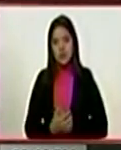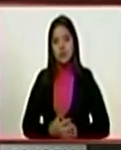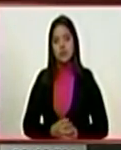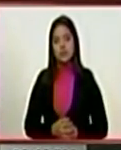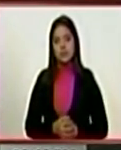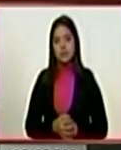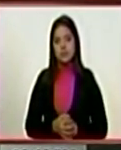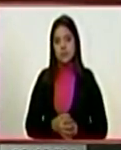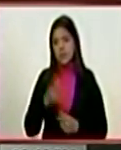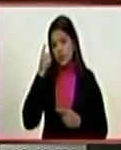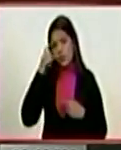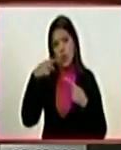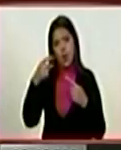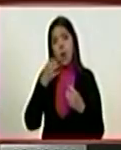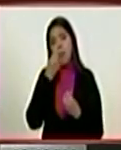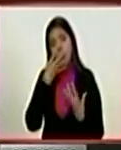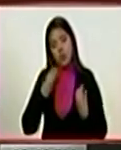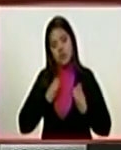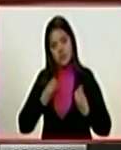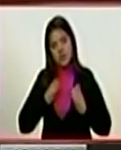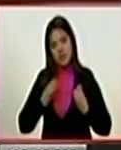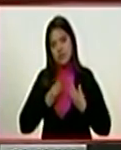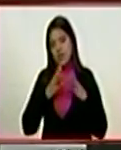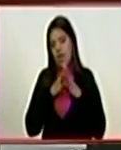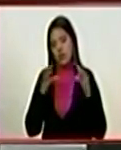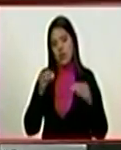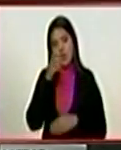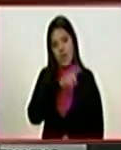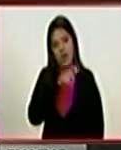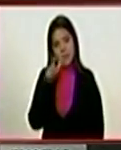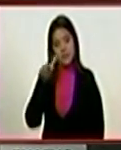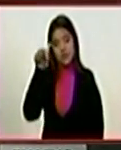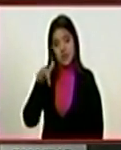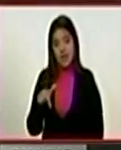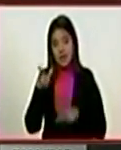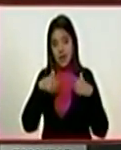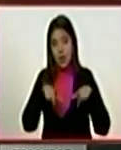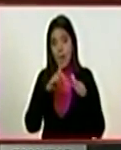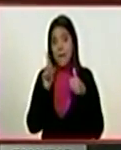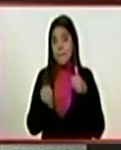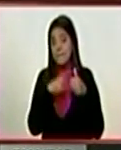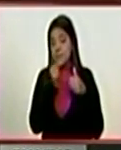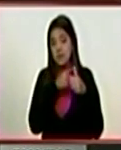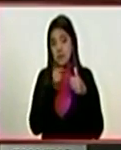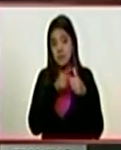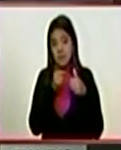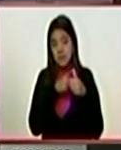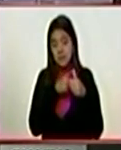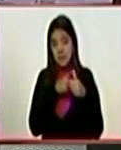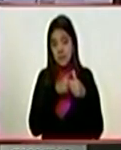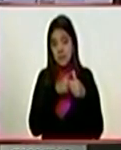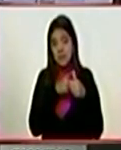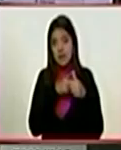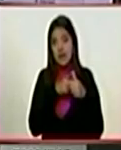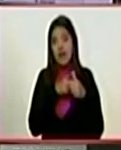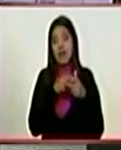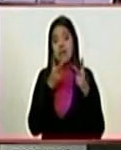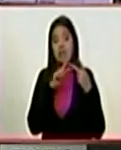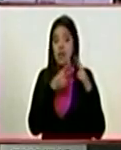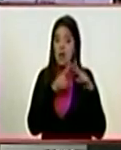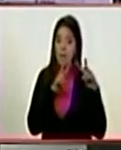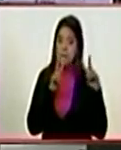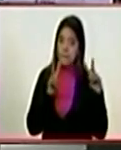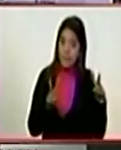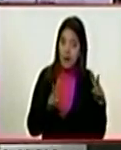la cotidianidad para el buen vivir de los habitantes de la Cota 905. En primer lugar, el asiento de la paz. En segundo